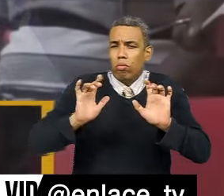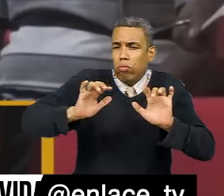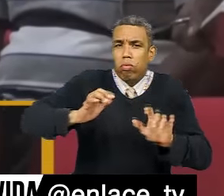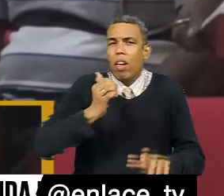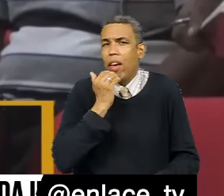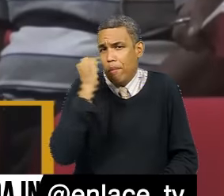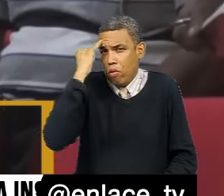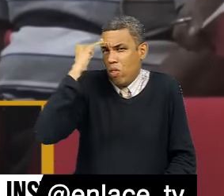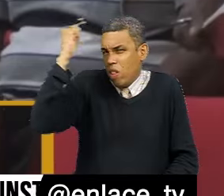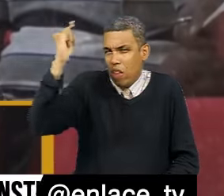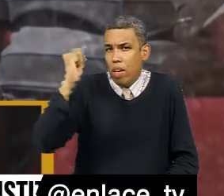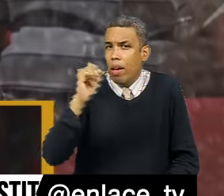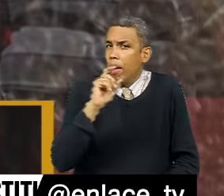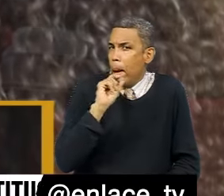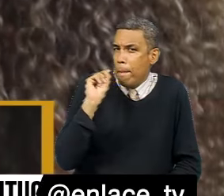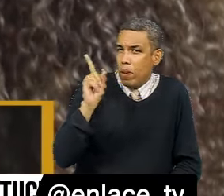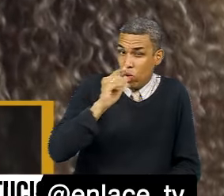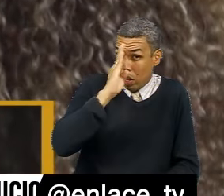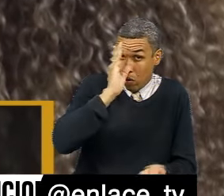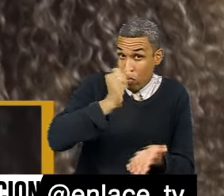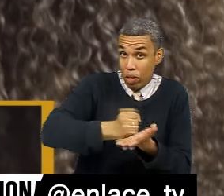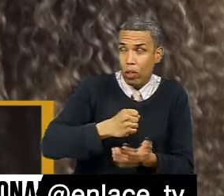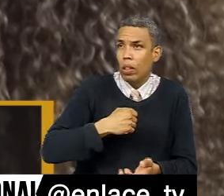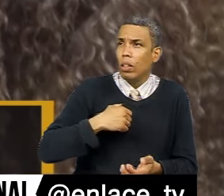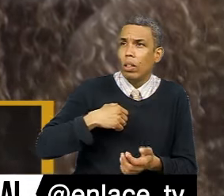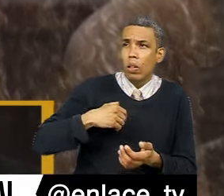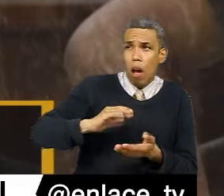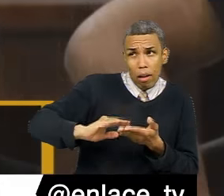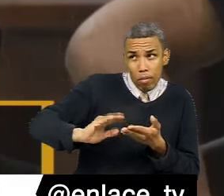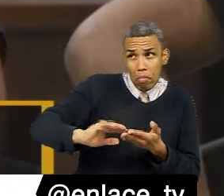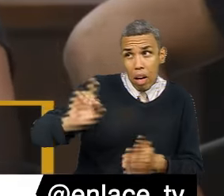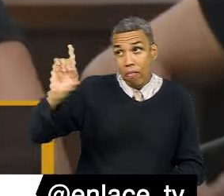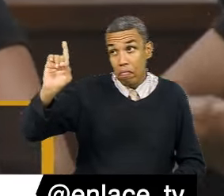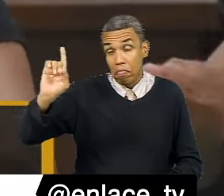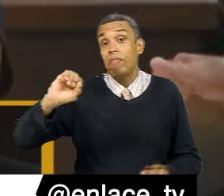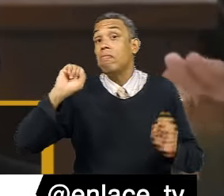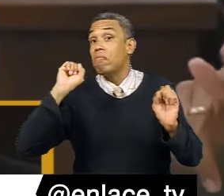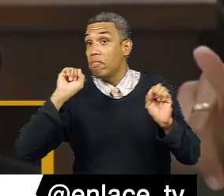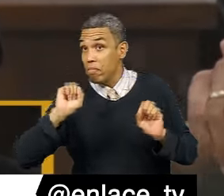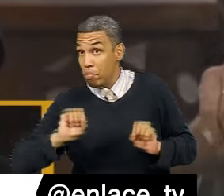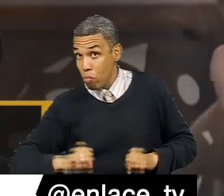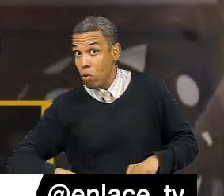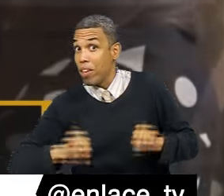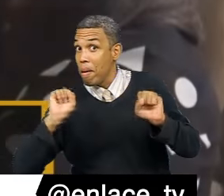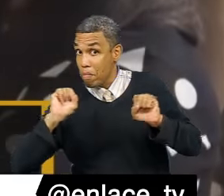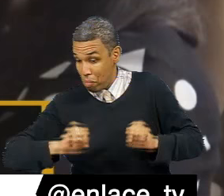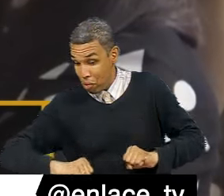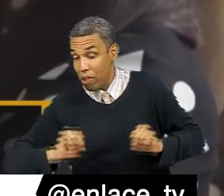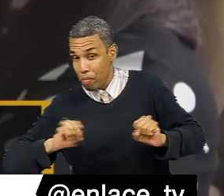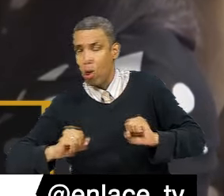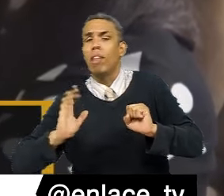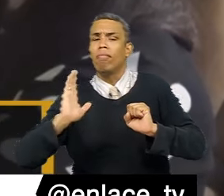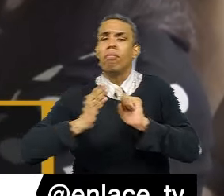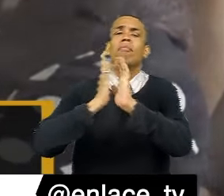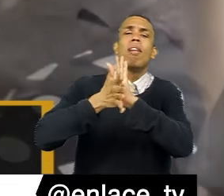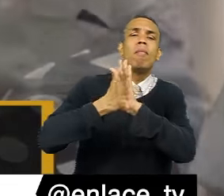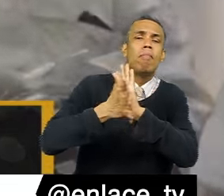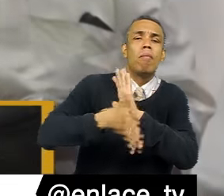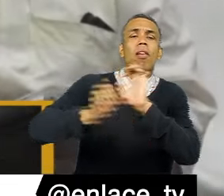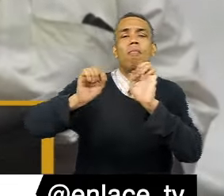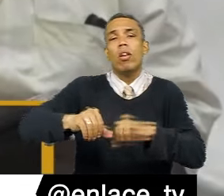propuesta, idea, comentario, crítica sobre la movilidad y la seguridad vial en Barranca Bermeja,